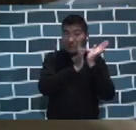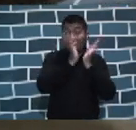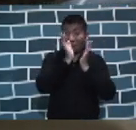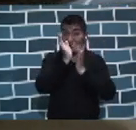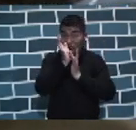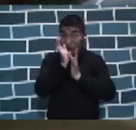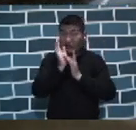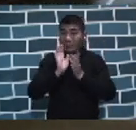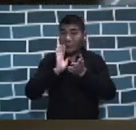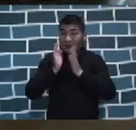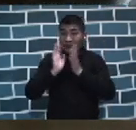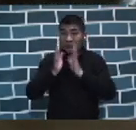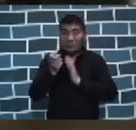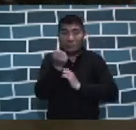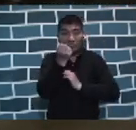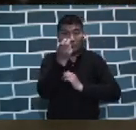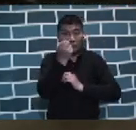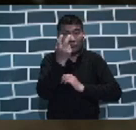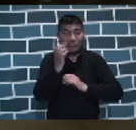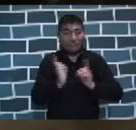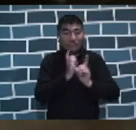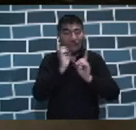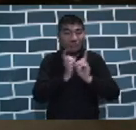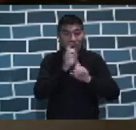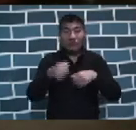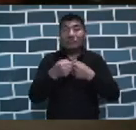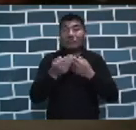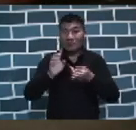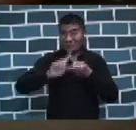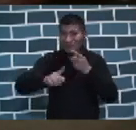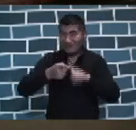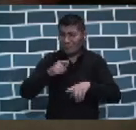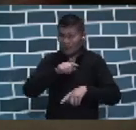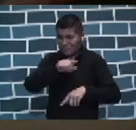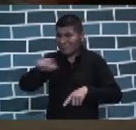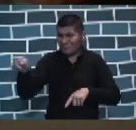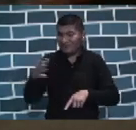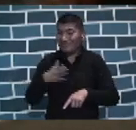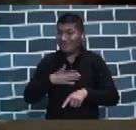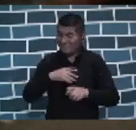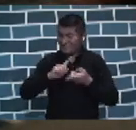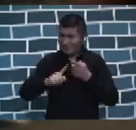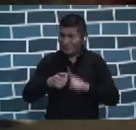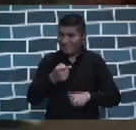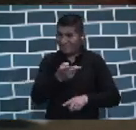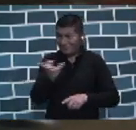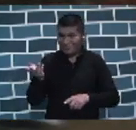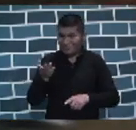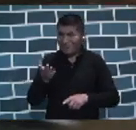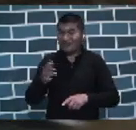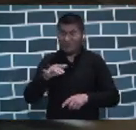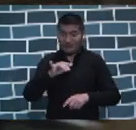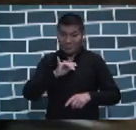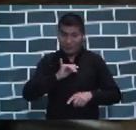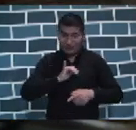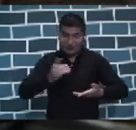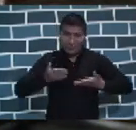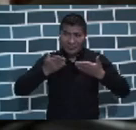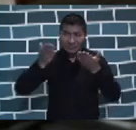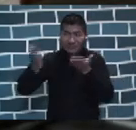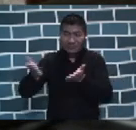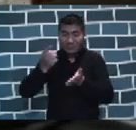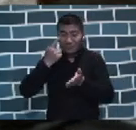habla a los discípulos como amigos ustedes son mis amigos yo les he dado a